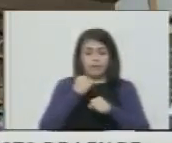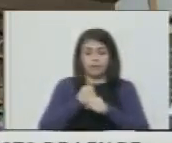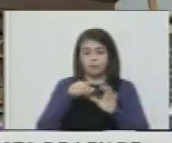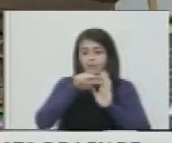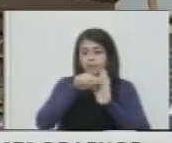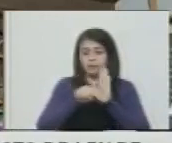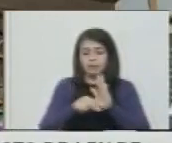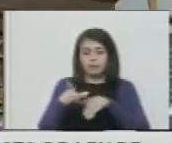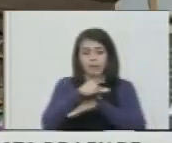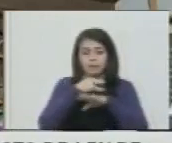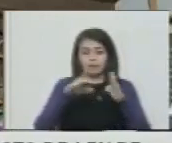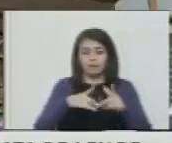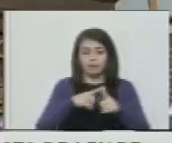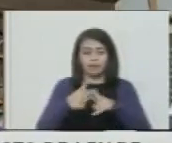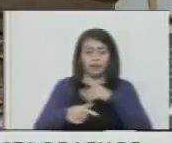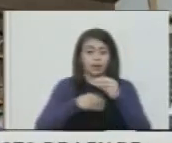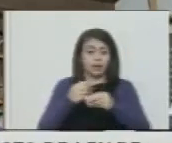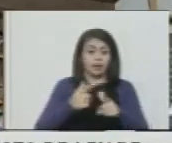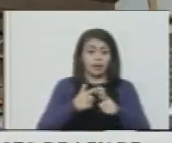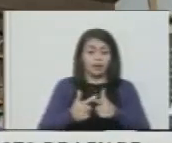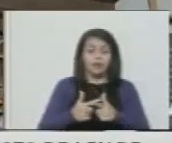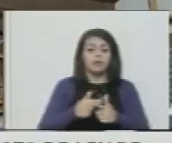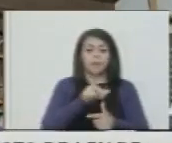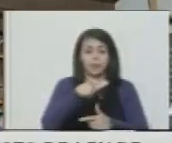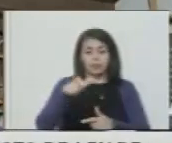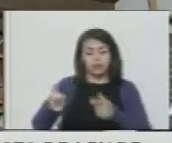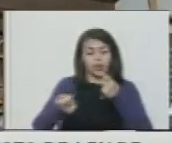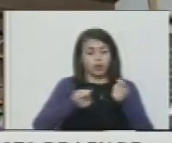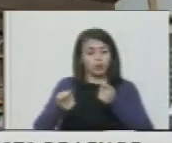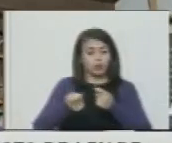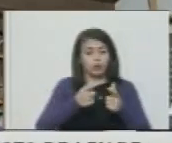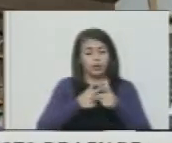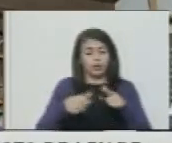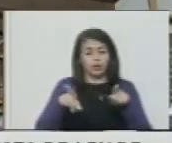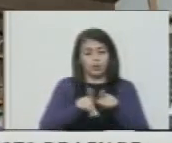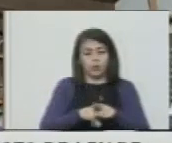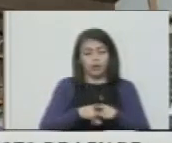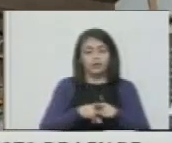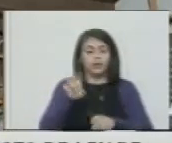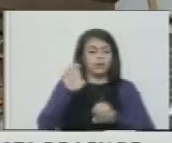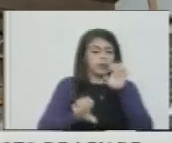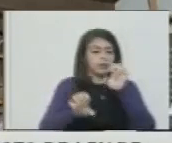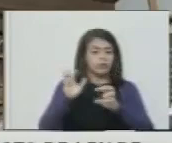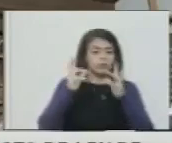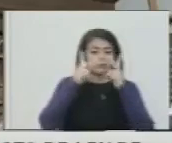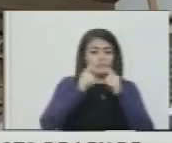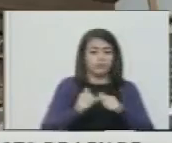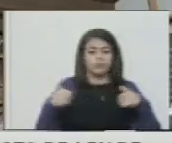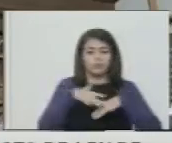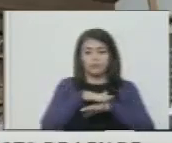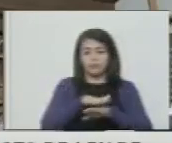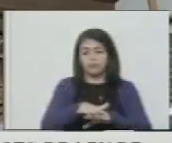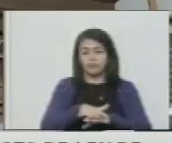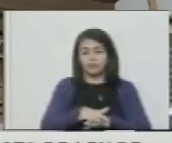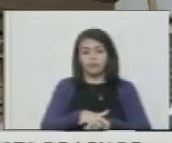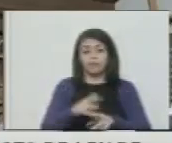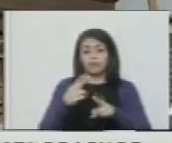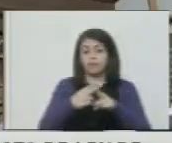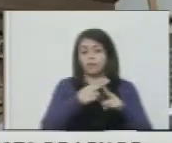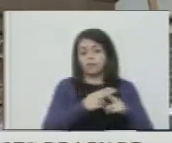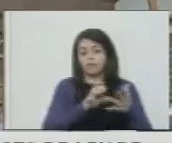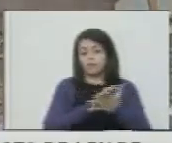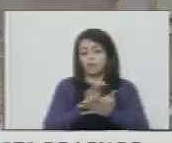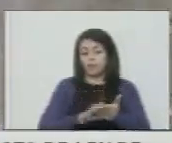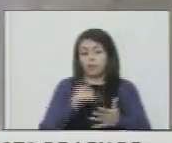los lineamientos de gobierno corporativo de los sujetos regulados, así como de evaluación y administración integral